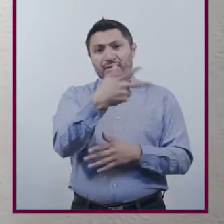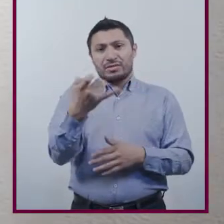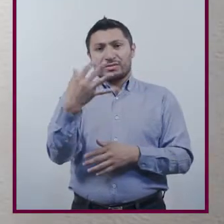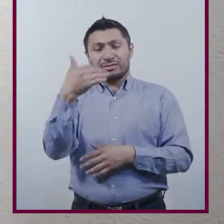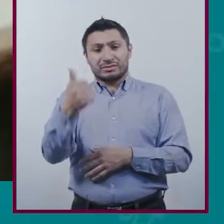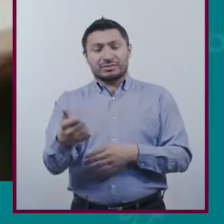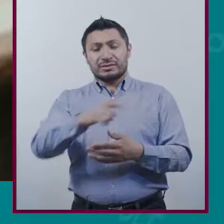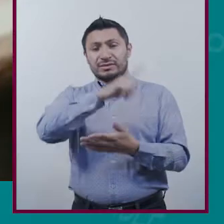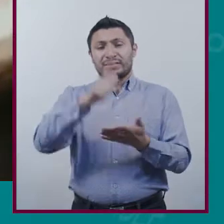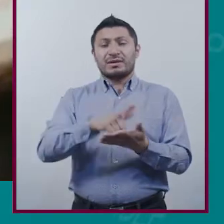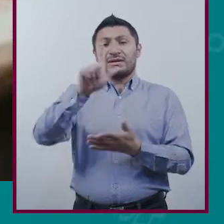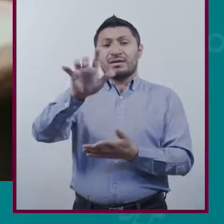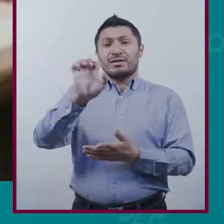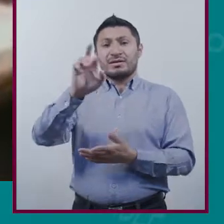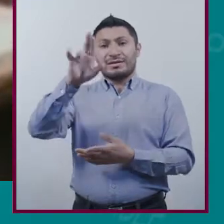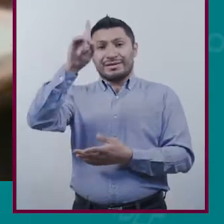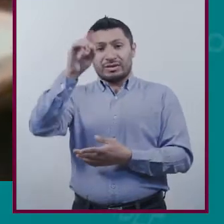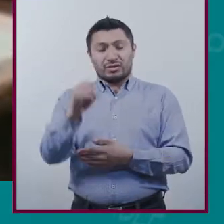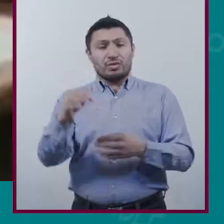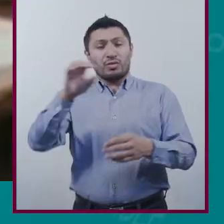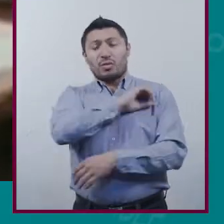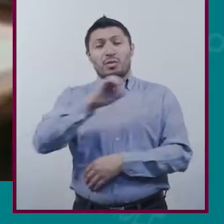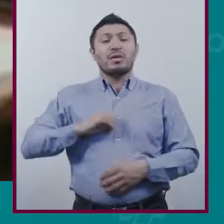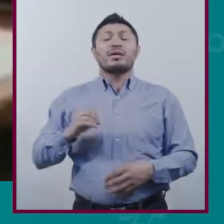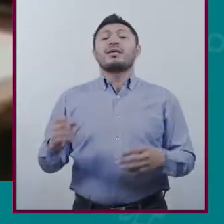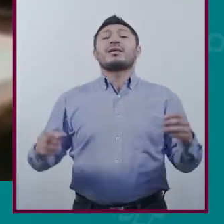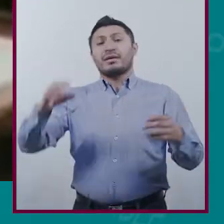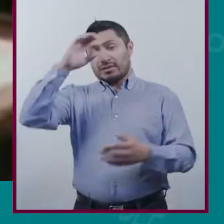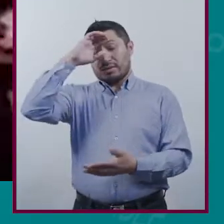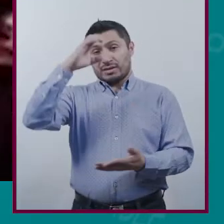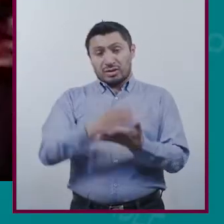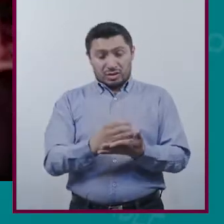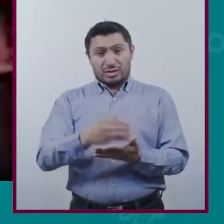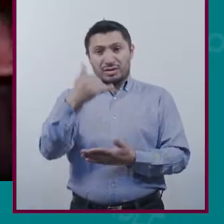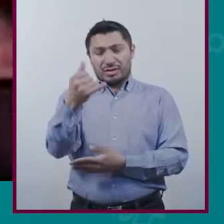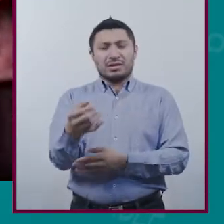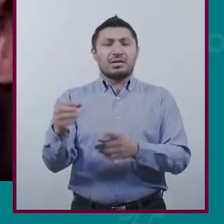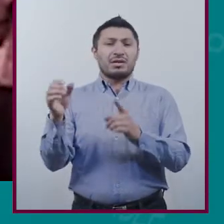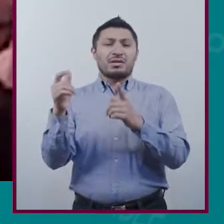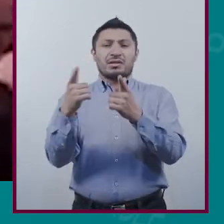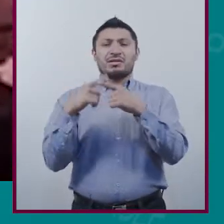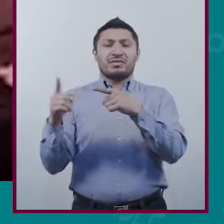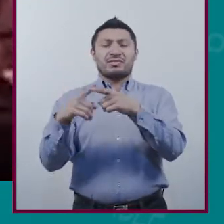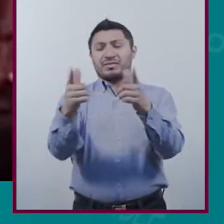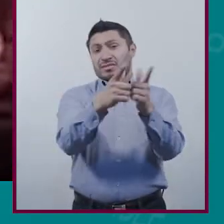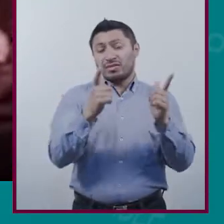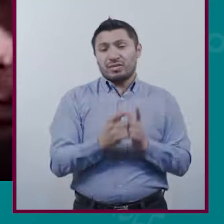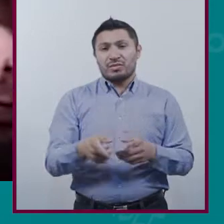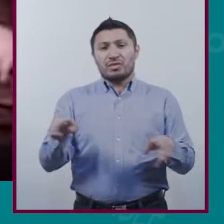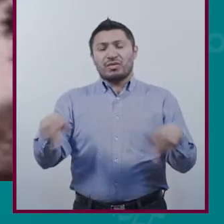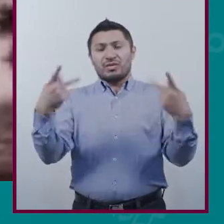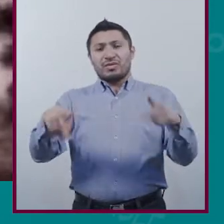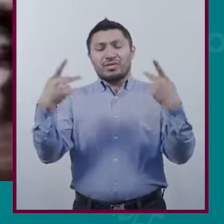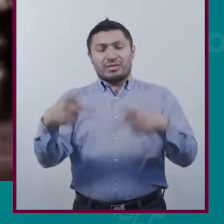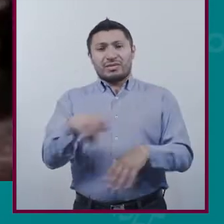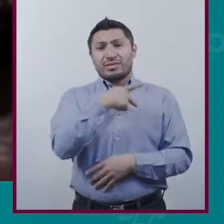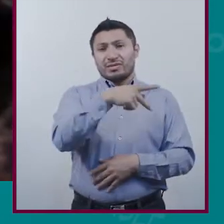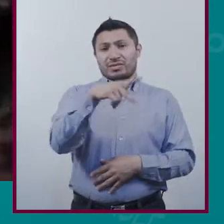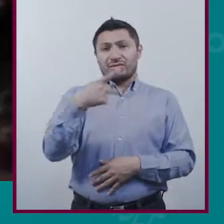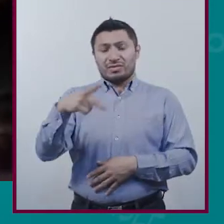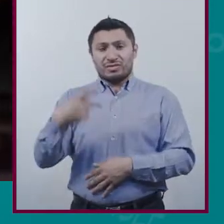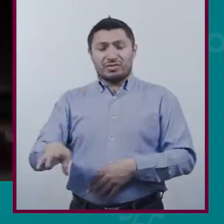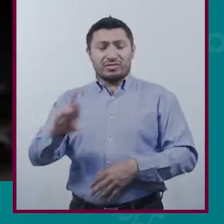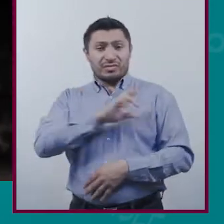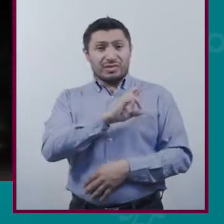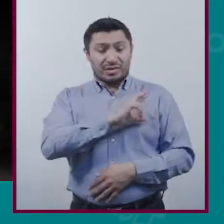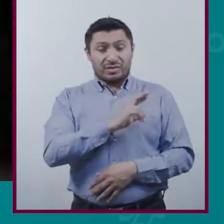la Ley Lerdo, que obligaba a la Iglesia Católica y a las corporaciones civiles a vender sus propiedades rurales a particulares,